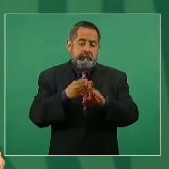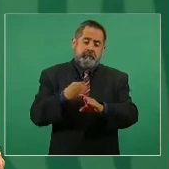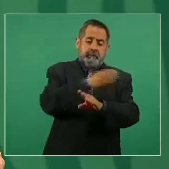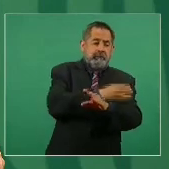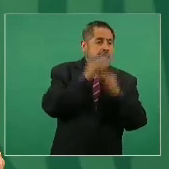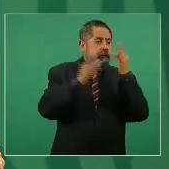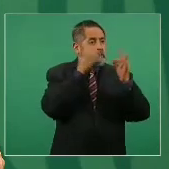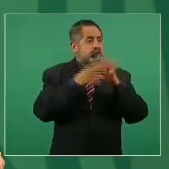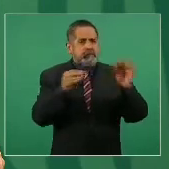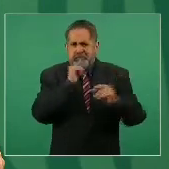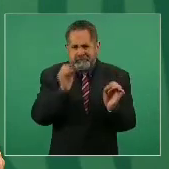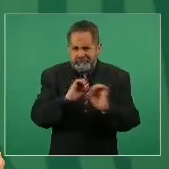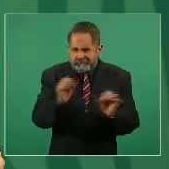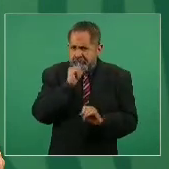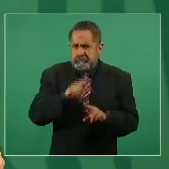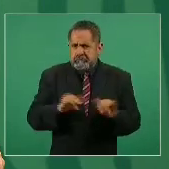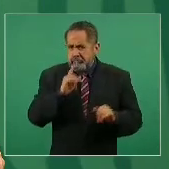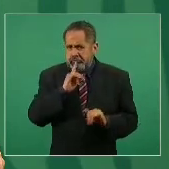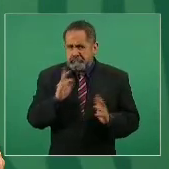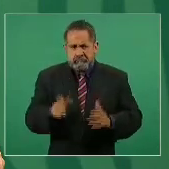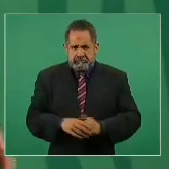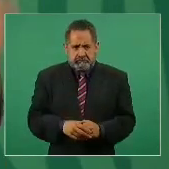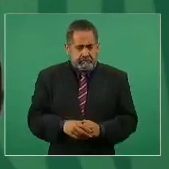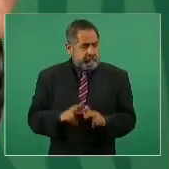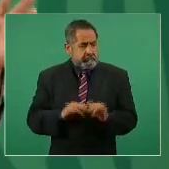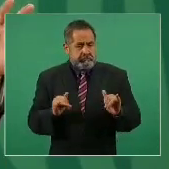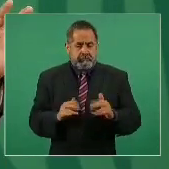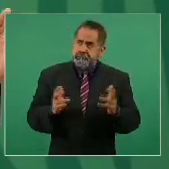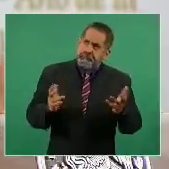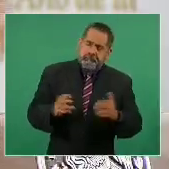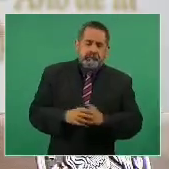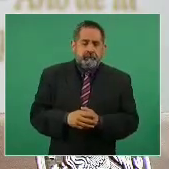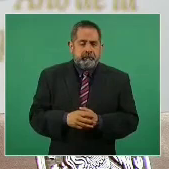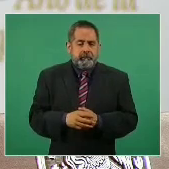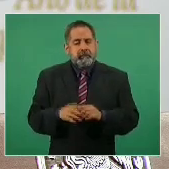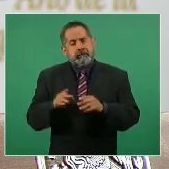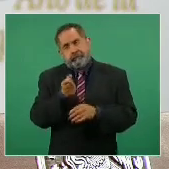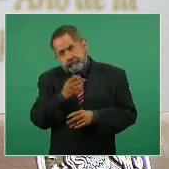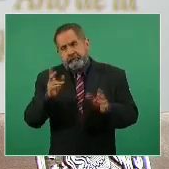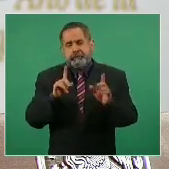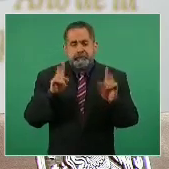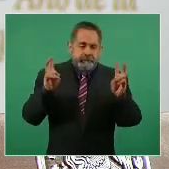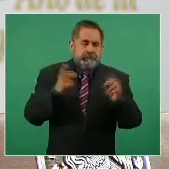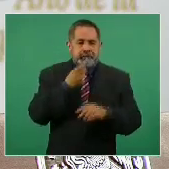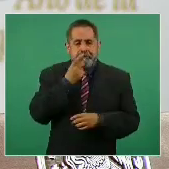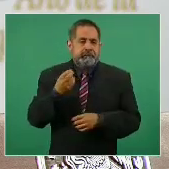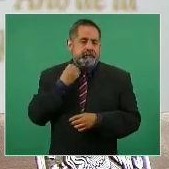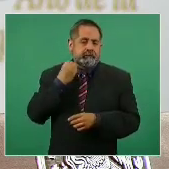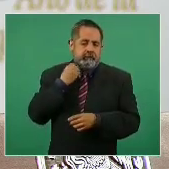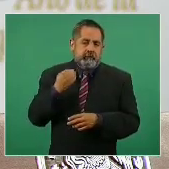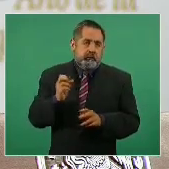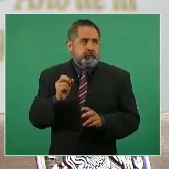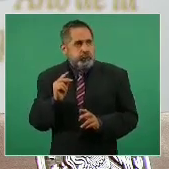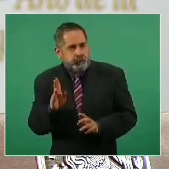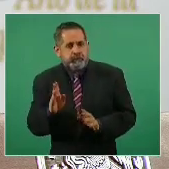pueden verlos en Facebook. Sí, en el canal de Félix Salgado Macedonio. Pero bueno, como dicen los abogados,